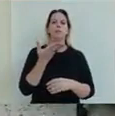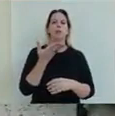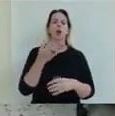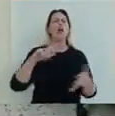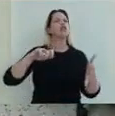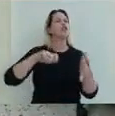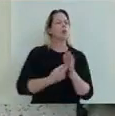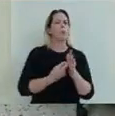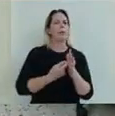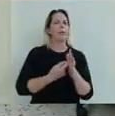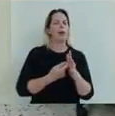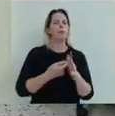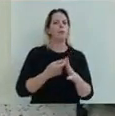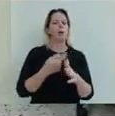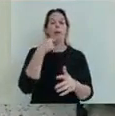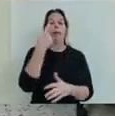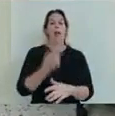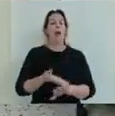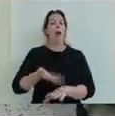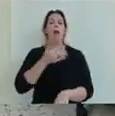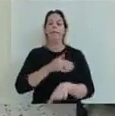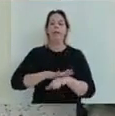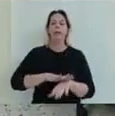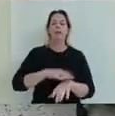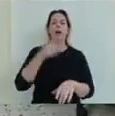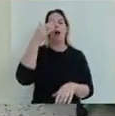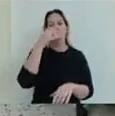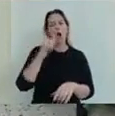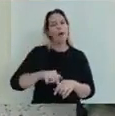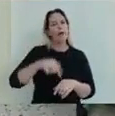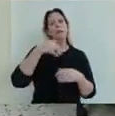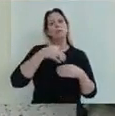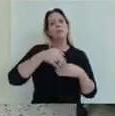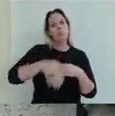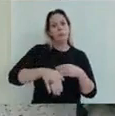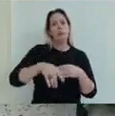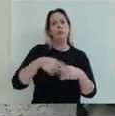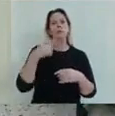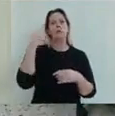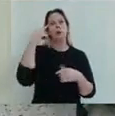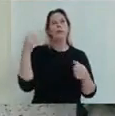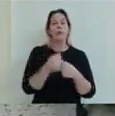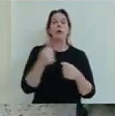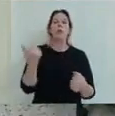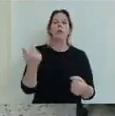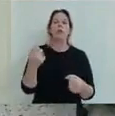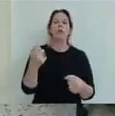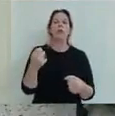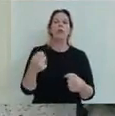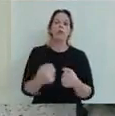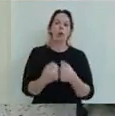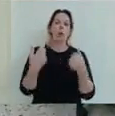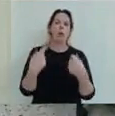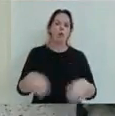entonces después volvamos a mocionar en lo que acordamos los dos bloques. Dale, vamos a dar tratamiento al proyecto.